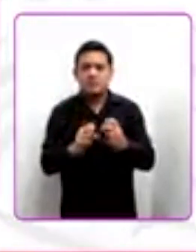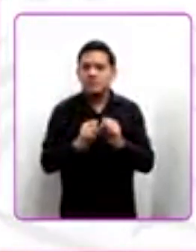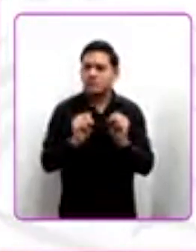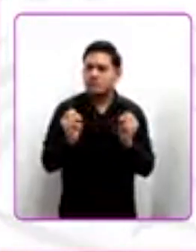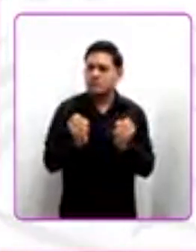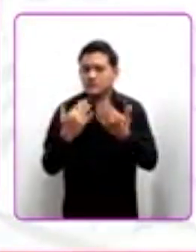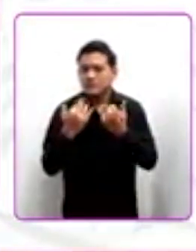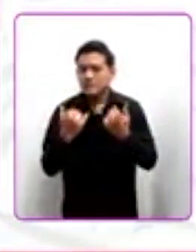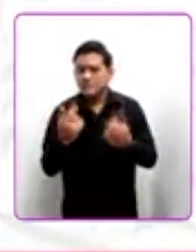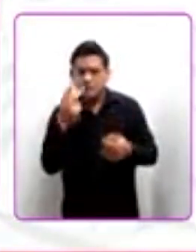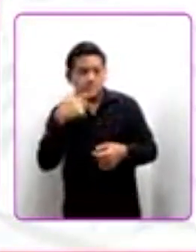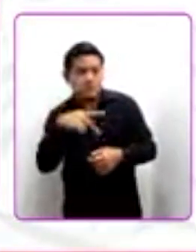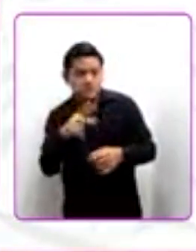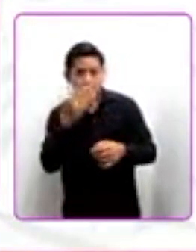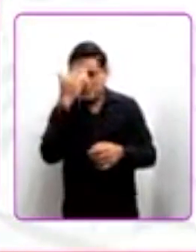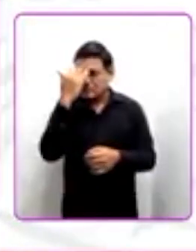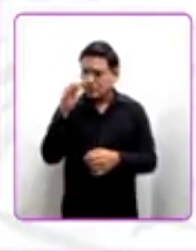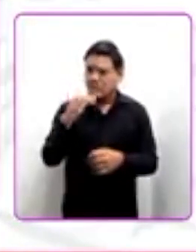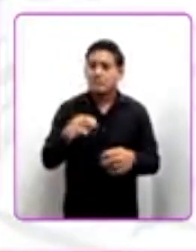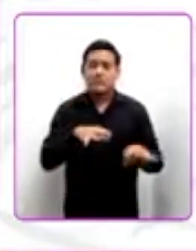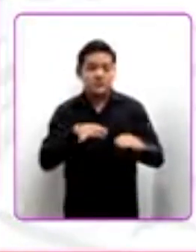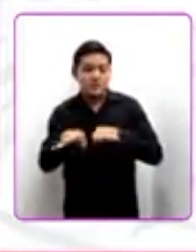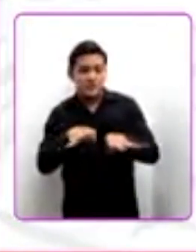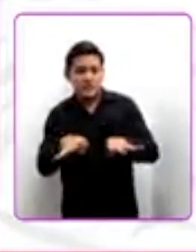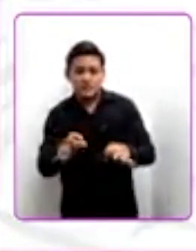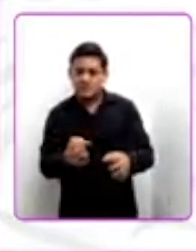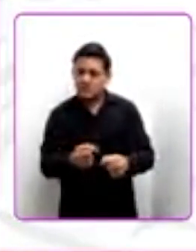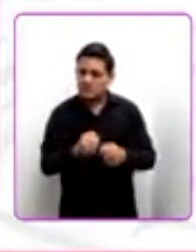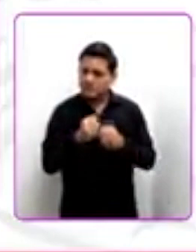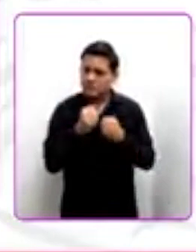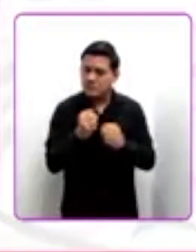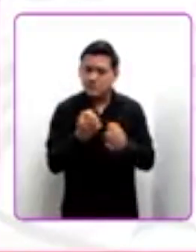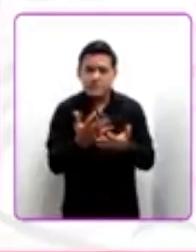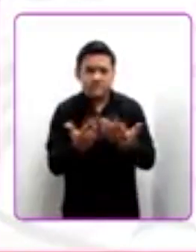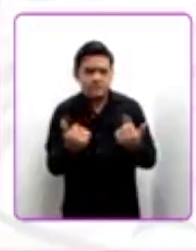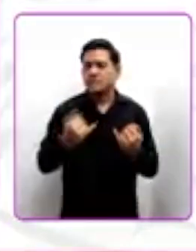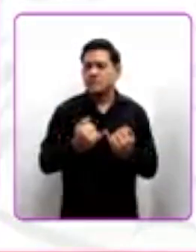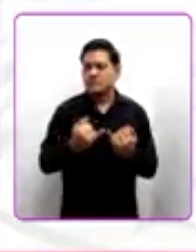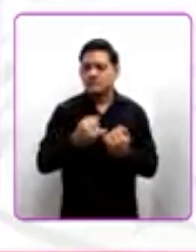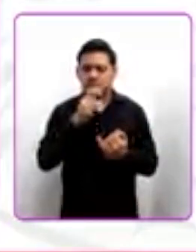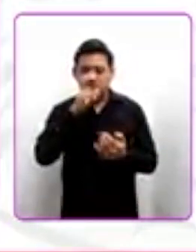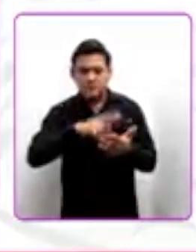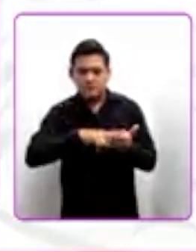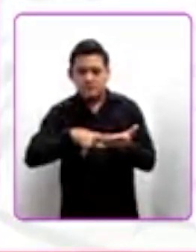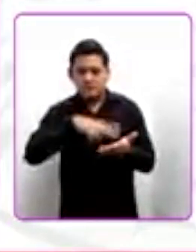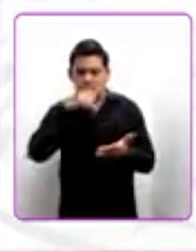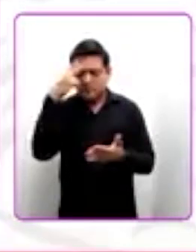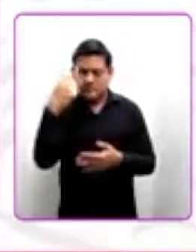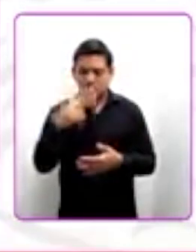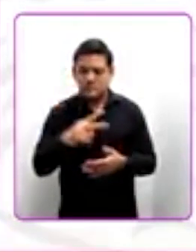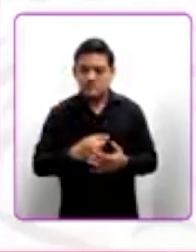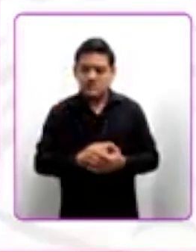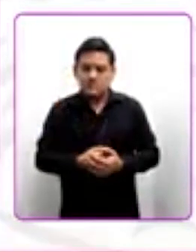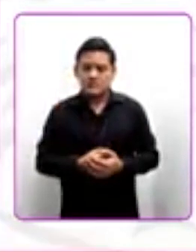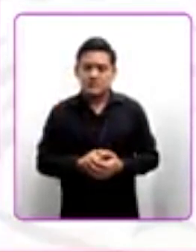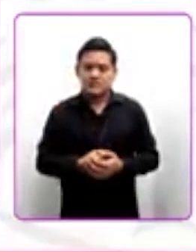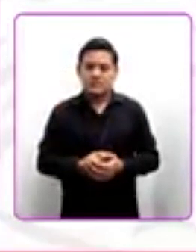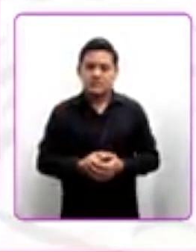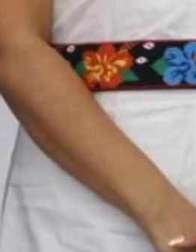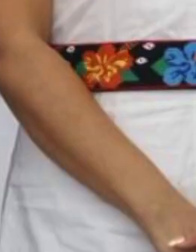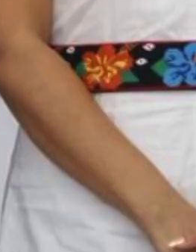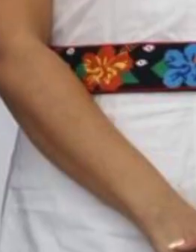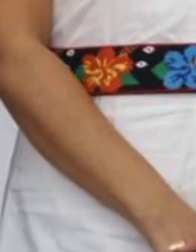65ª legislatura del Congreso del Estado de Tabasco, se nombraron diputados electos por el principio de representación proporcional del